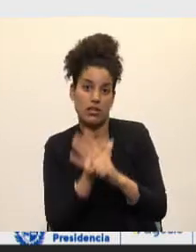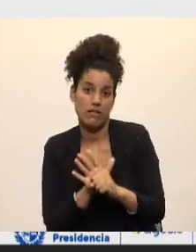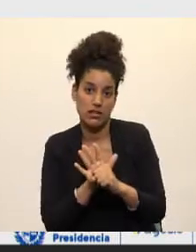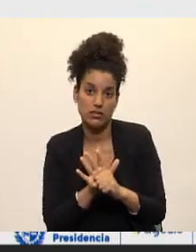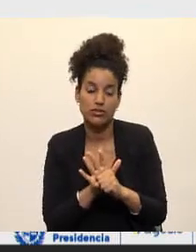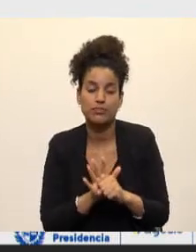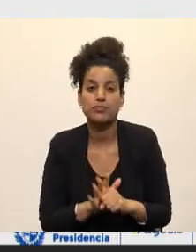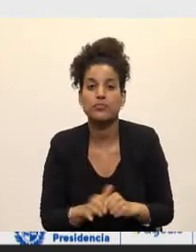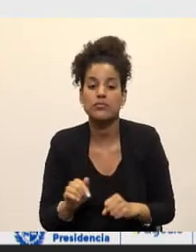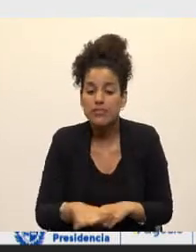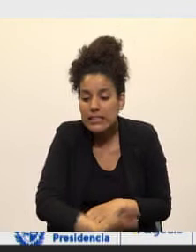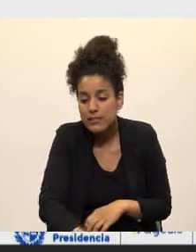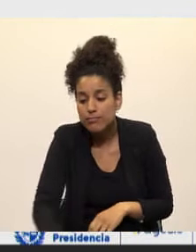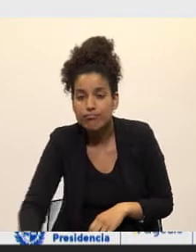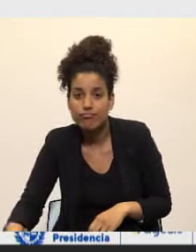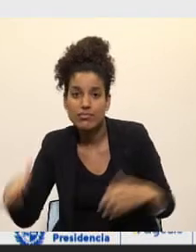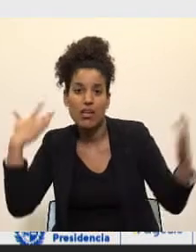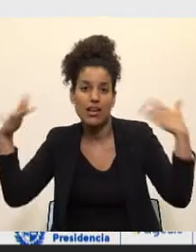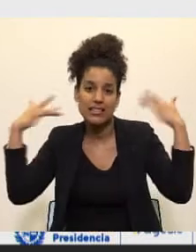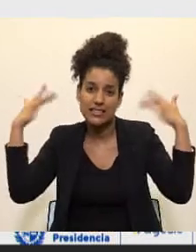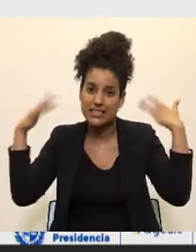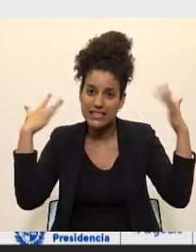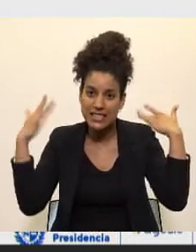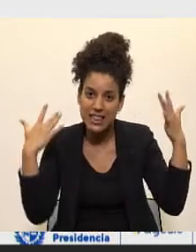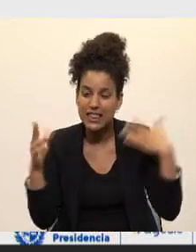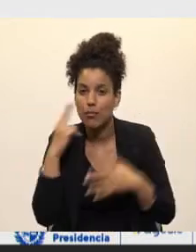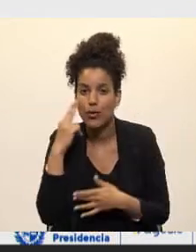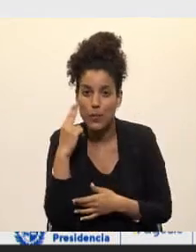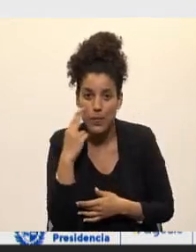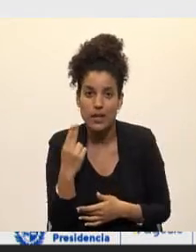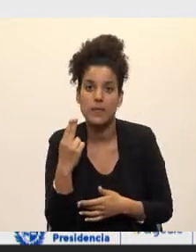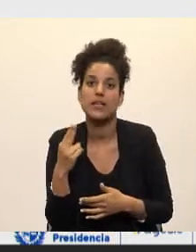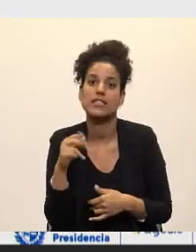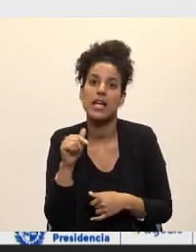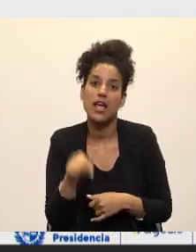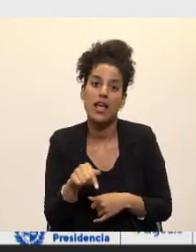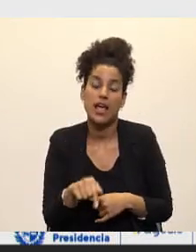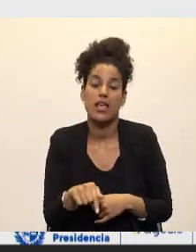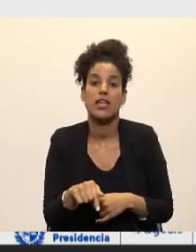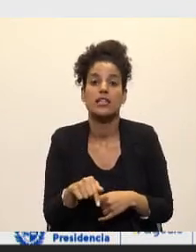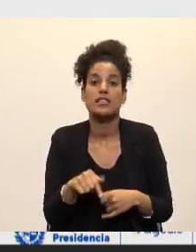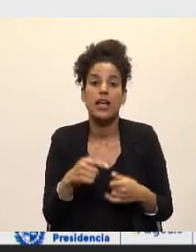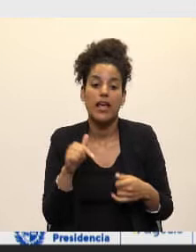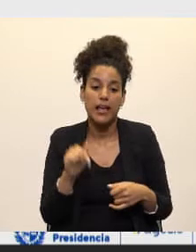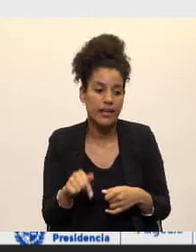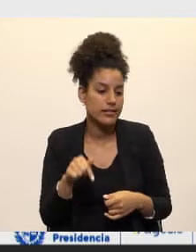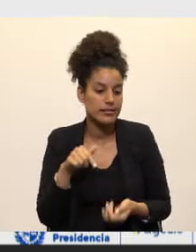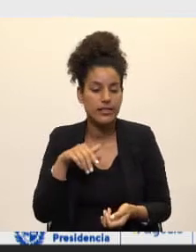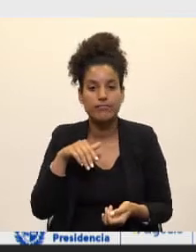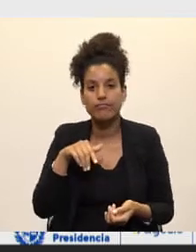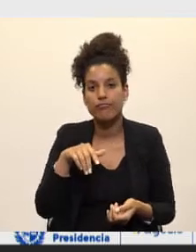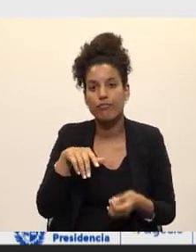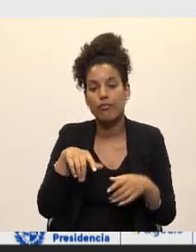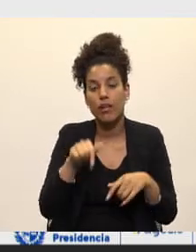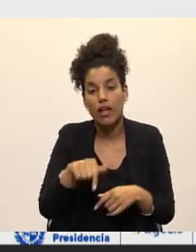emergencia, infancias y juventudes entre la vulnerabilidad y la resiliencia. Este lugar que